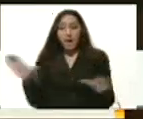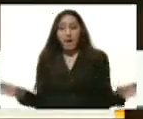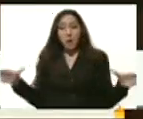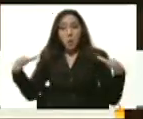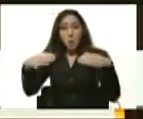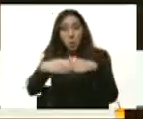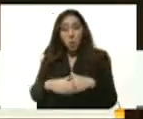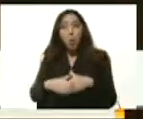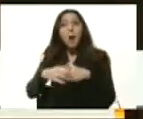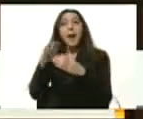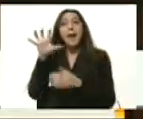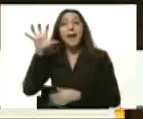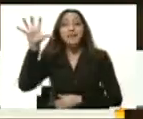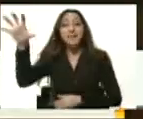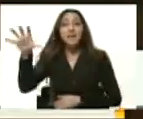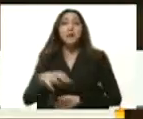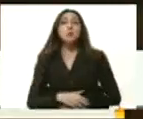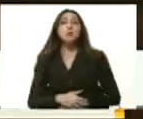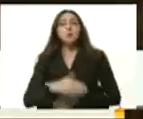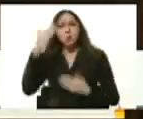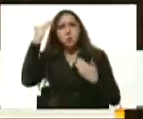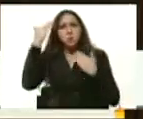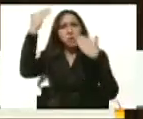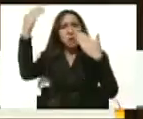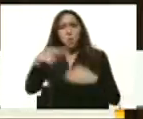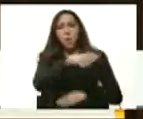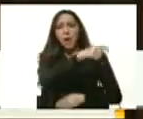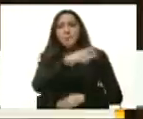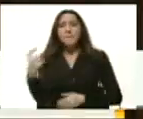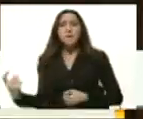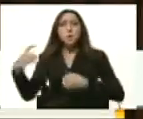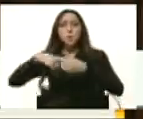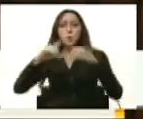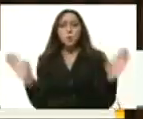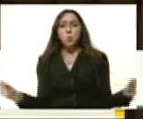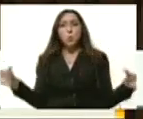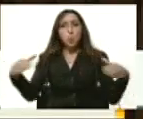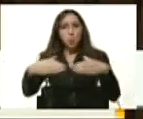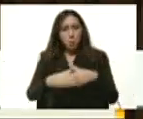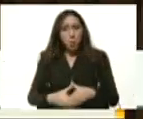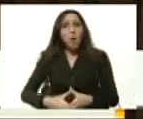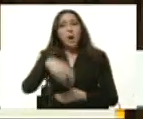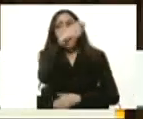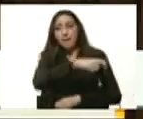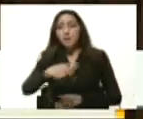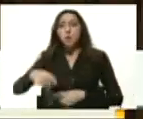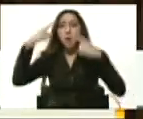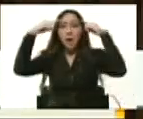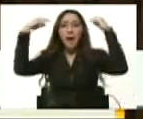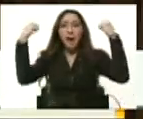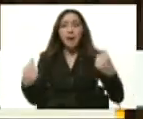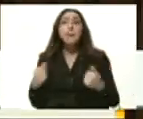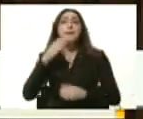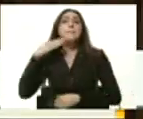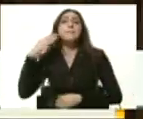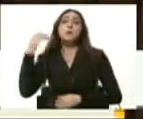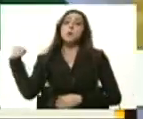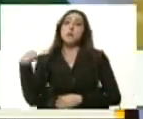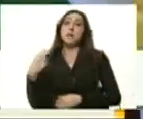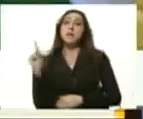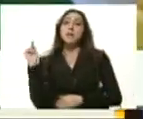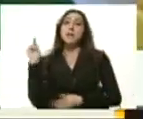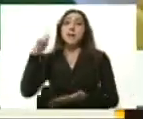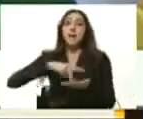descentralizadas del Estado. Un saludo especial para los miembros del Grupo Interdisciplinario de Expertos Independientes que llegaron a